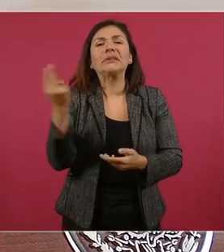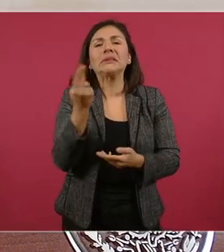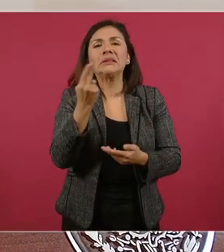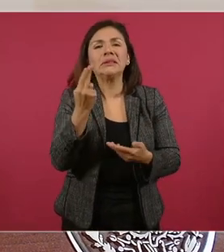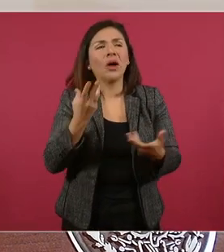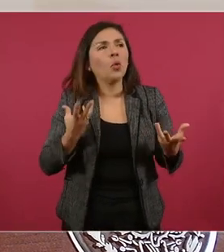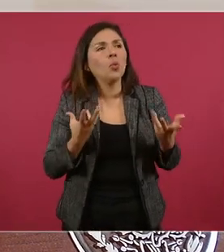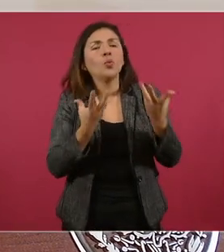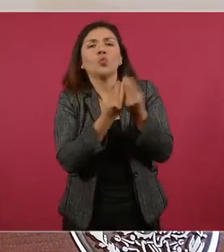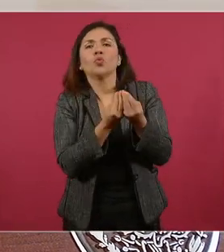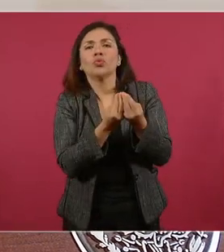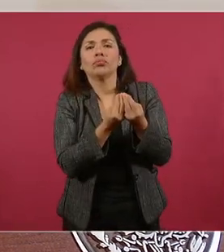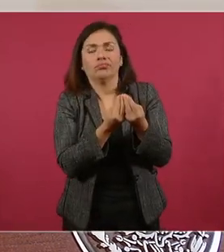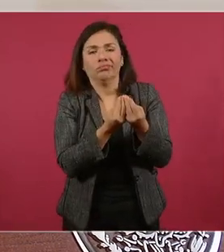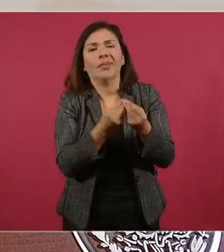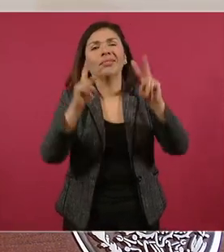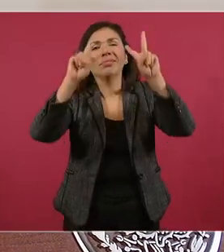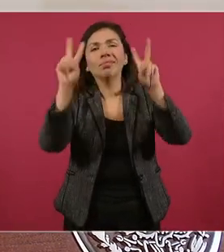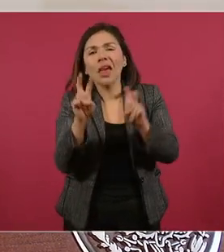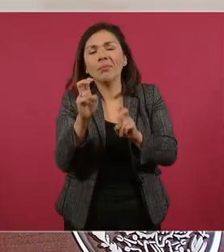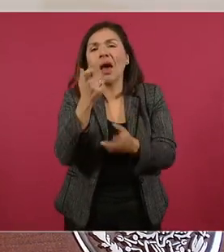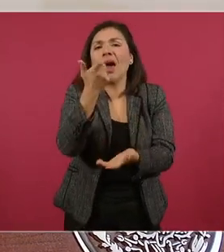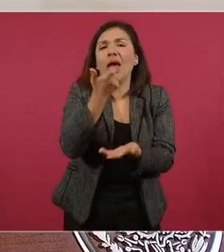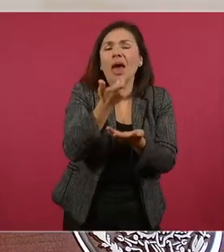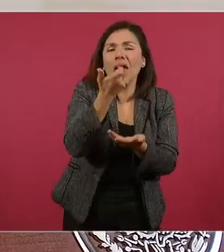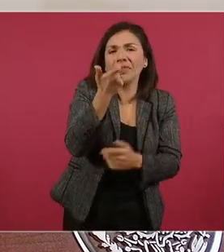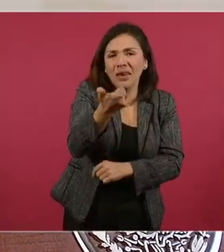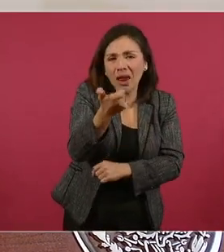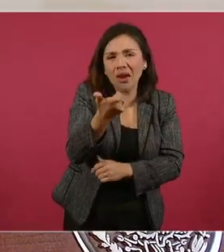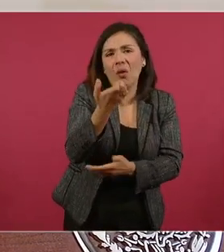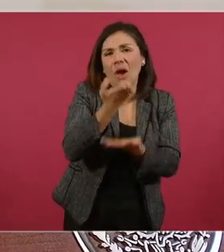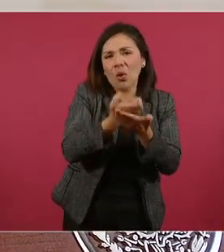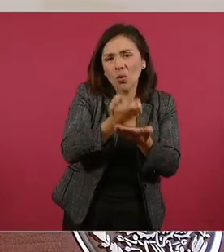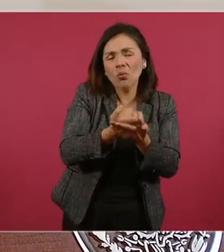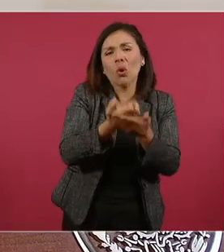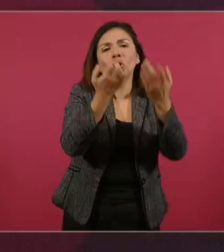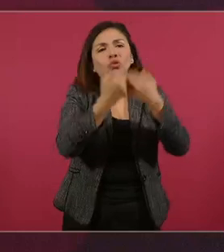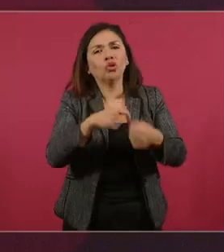cooperación en lo económico, en lo social, por cuestiones de seguridad,